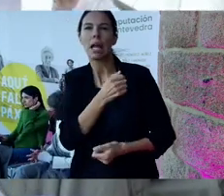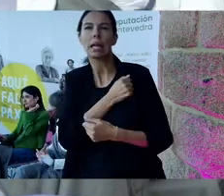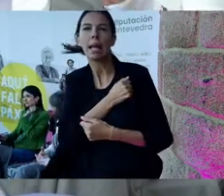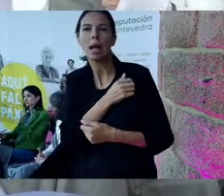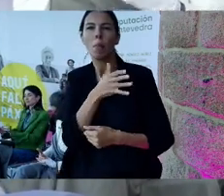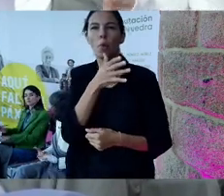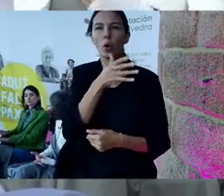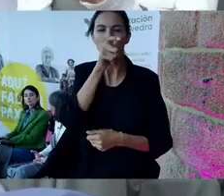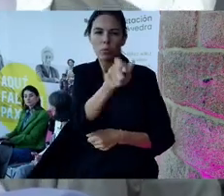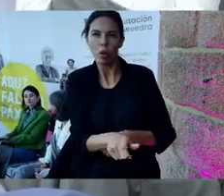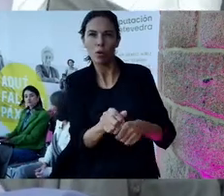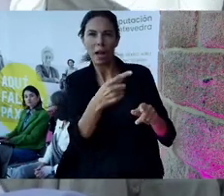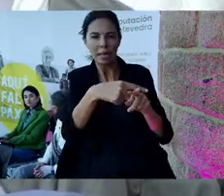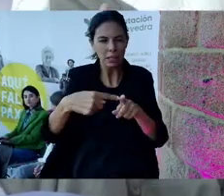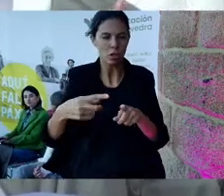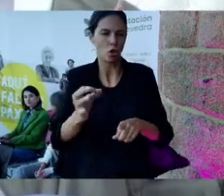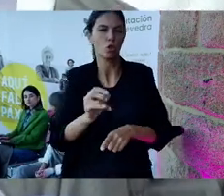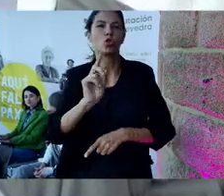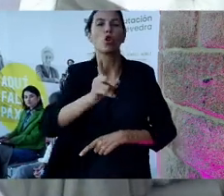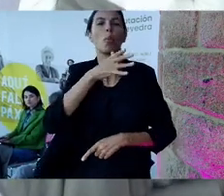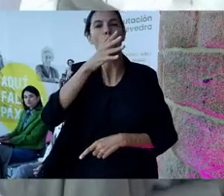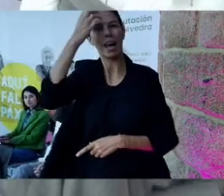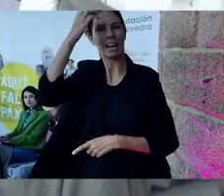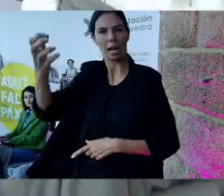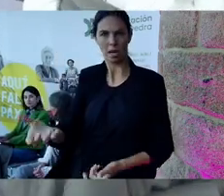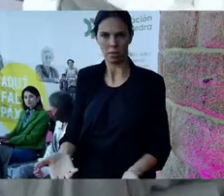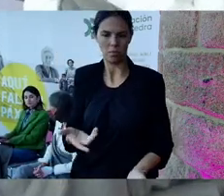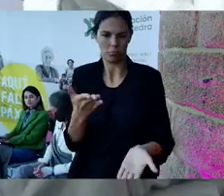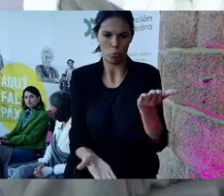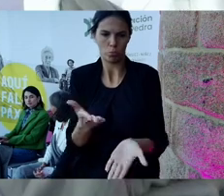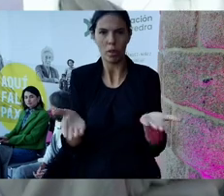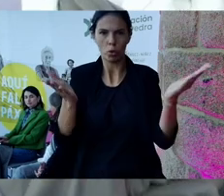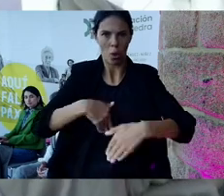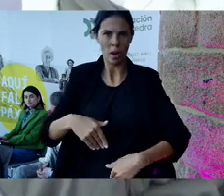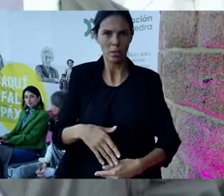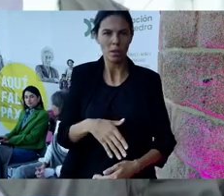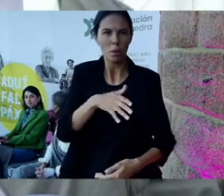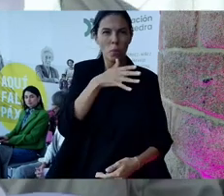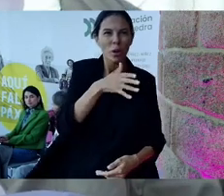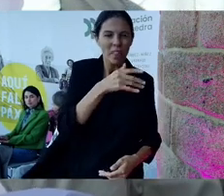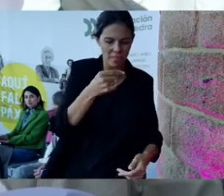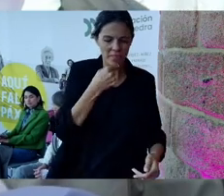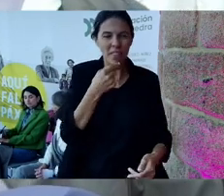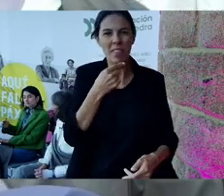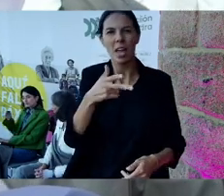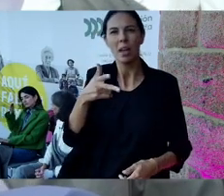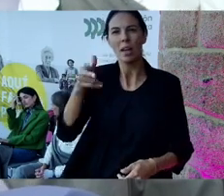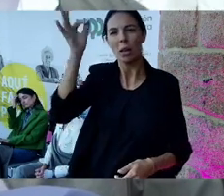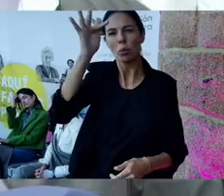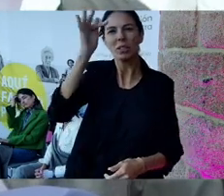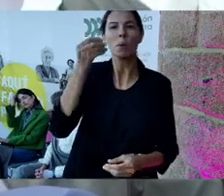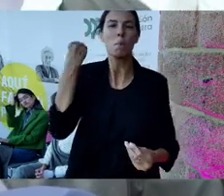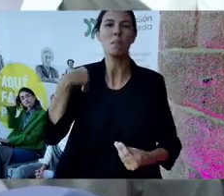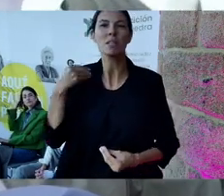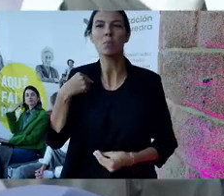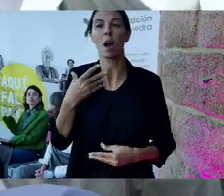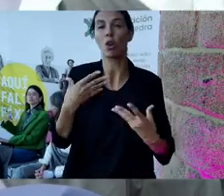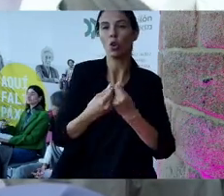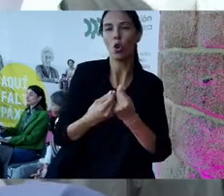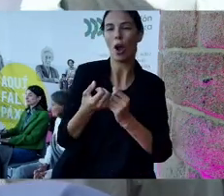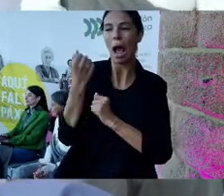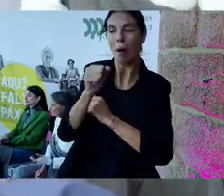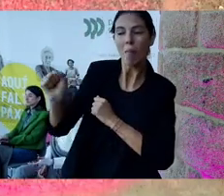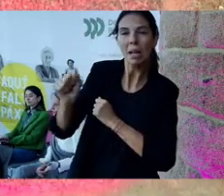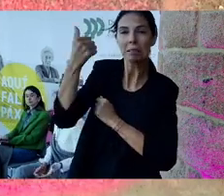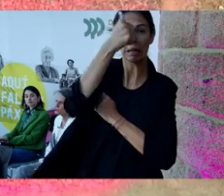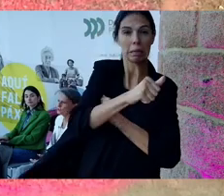a ella no la podían querer por lo que era, tenía que ser por ser reina, ¿no? Lo cual a mí me parece injustísimo, porque nunca se plantea la misma hipótesis con las